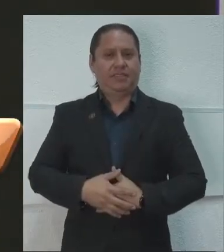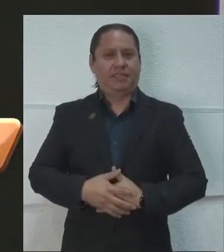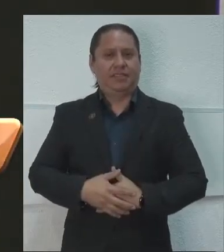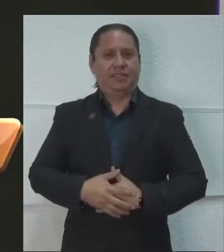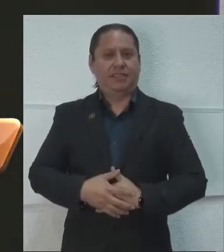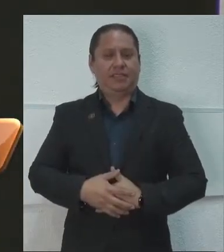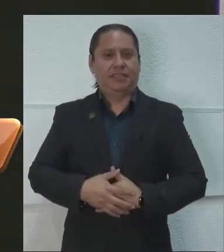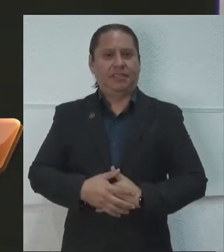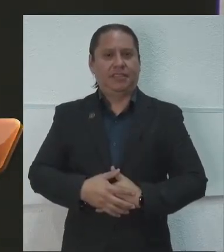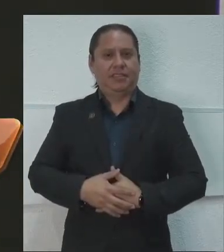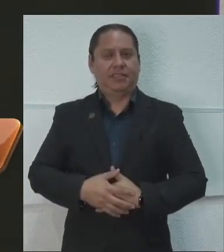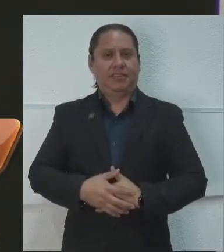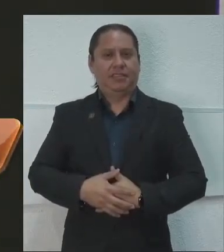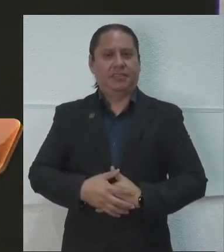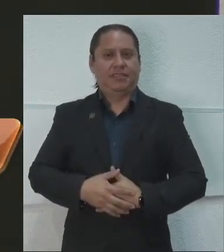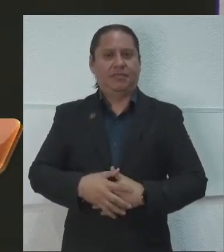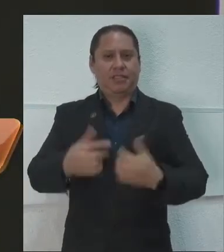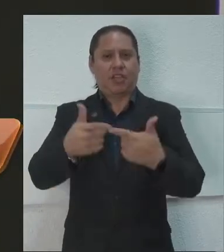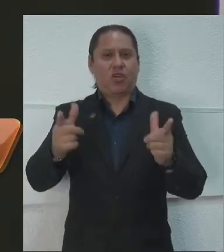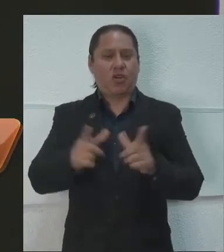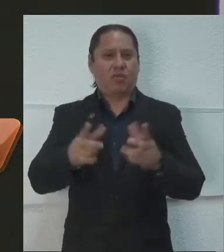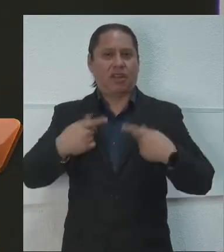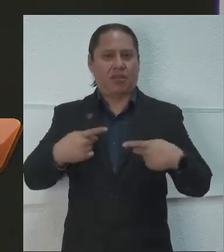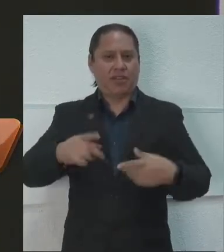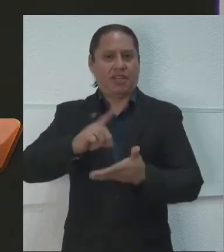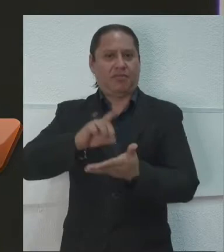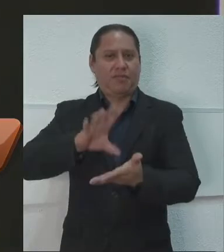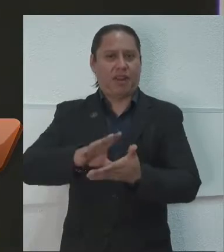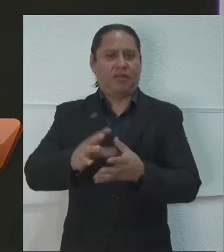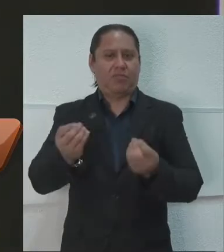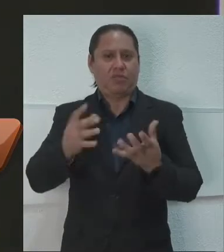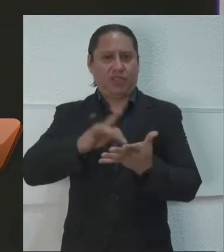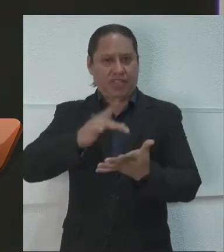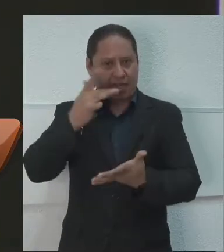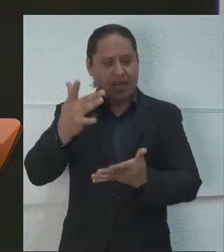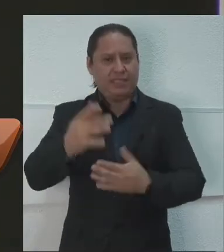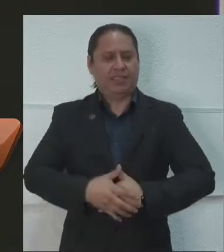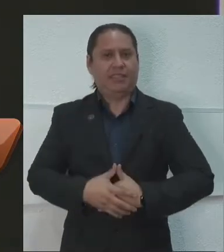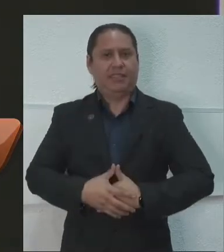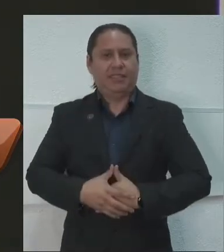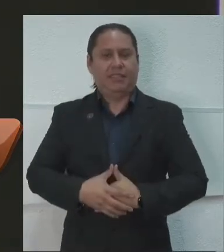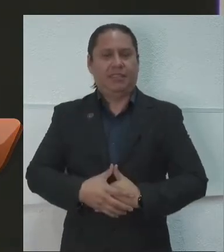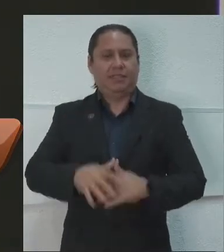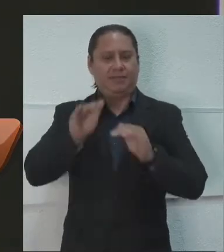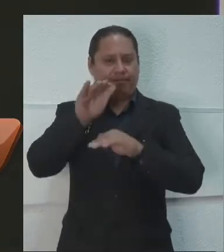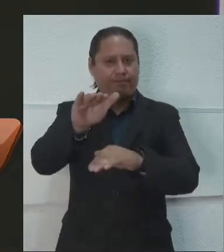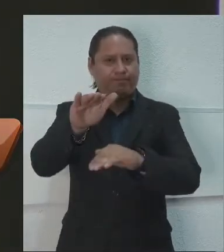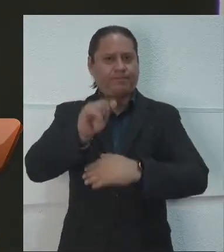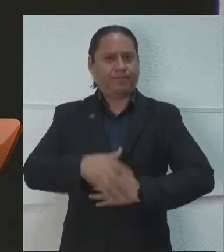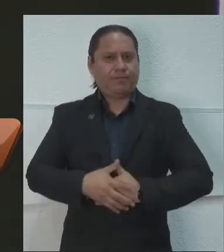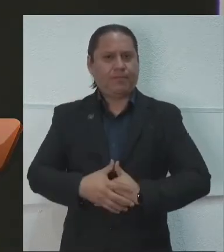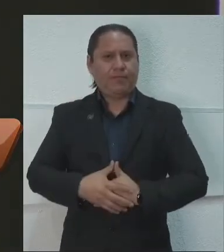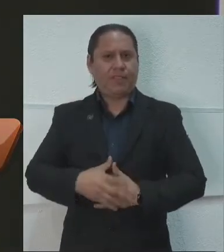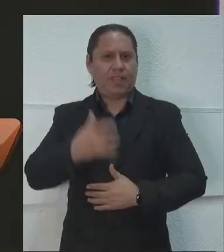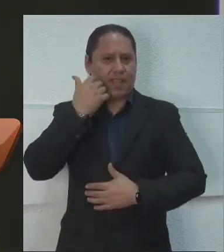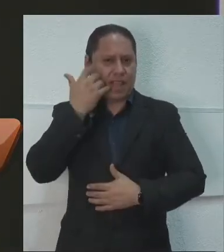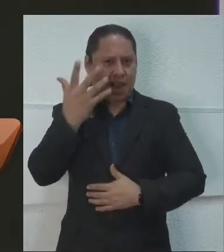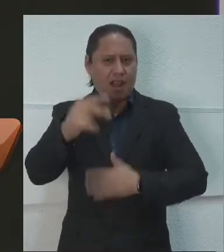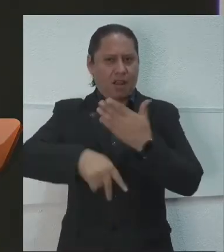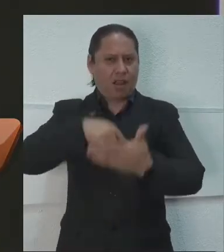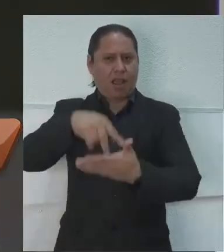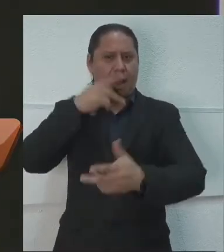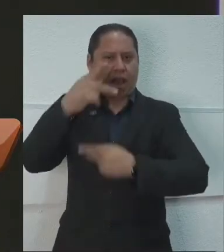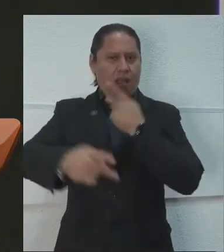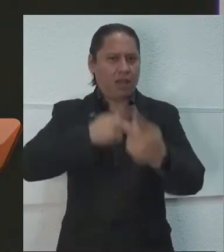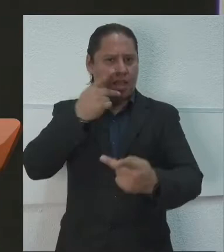para los grupos vulnerables, agradecerles mucho, pero sobre todo quiero hacer uso de